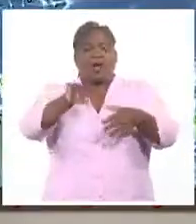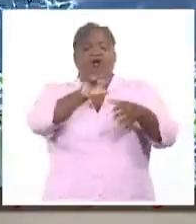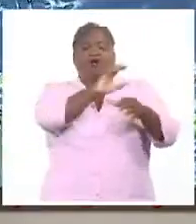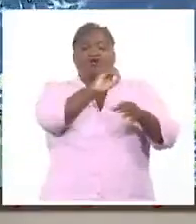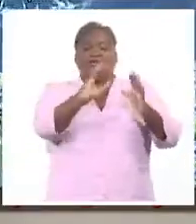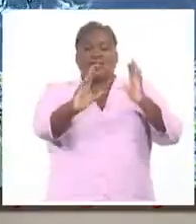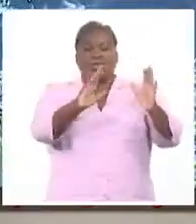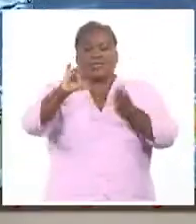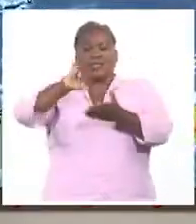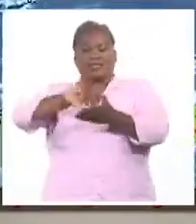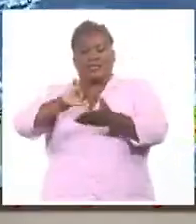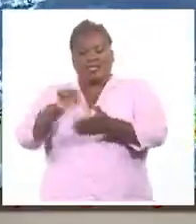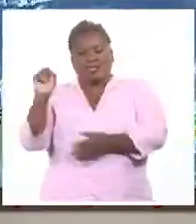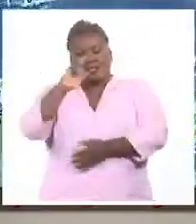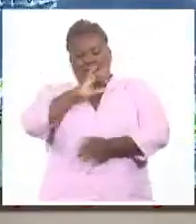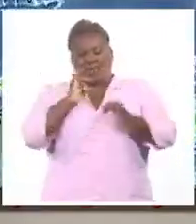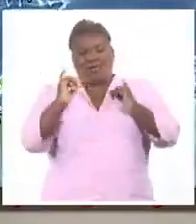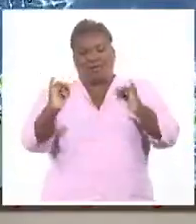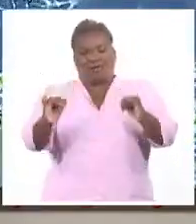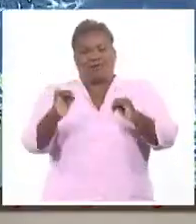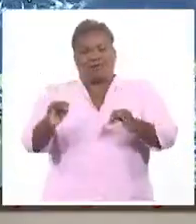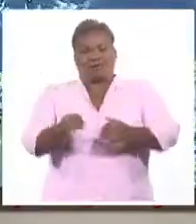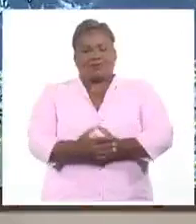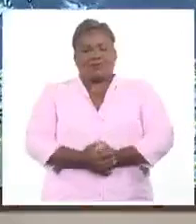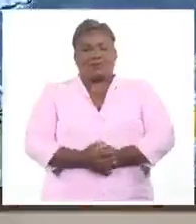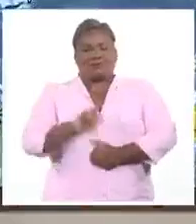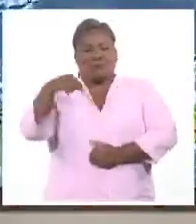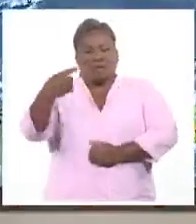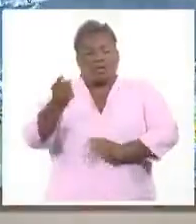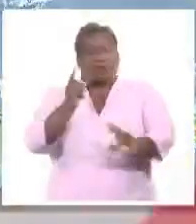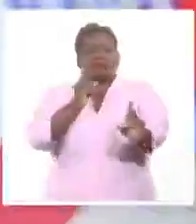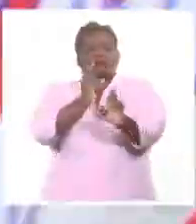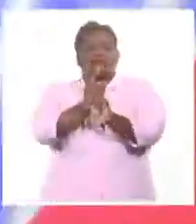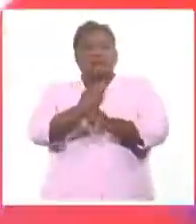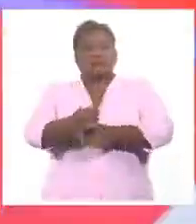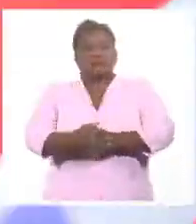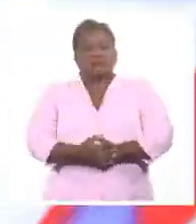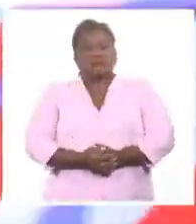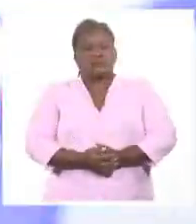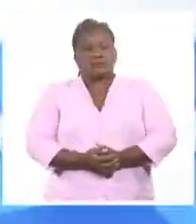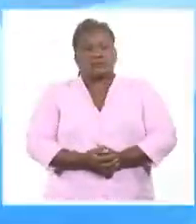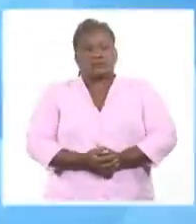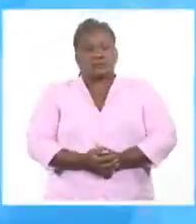es todo en cuanto a la información meteorológica. Tengan todos feliz tarde y hasta mañana.